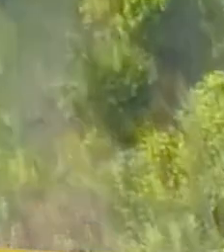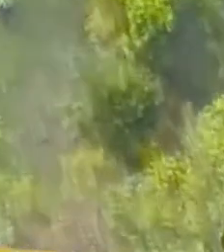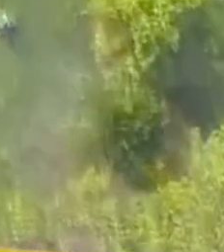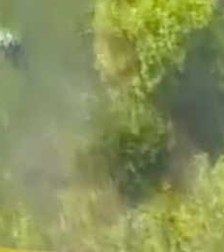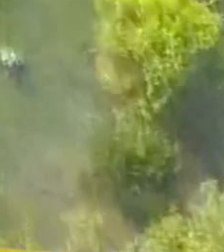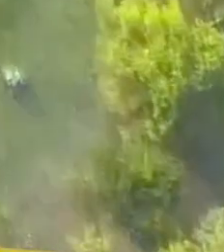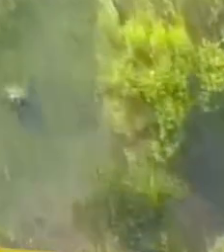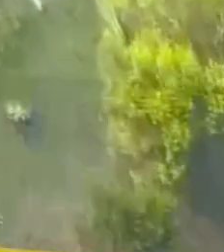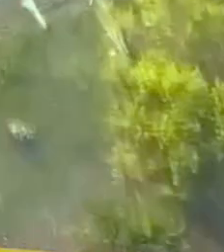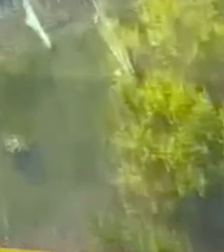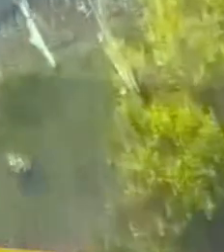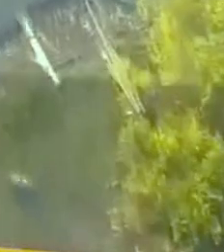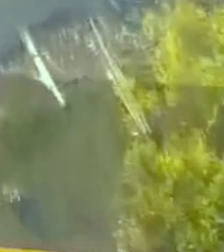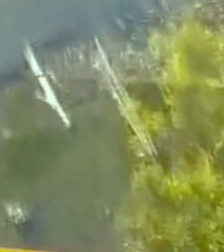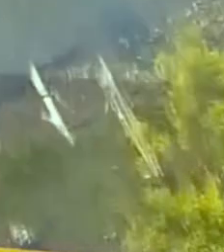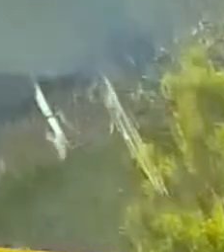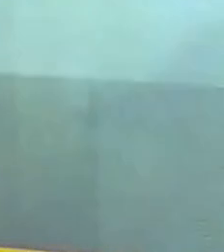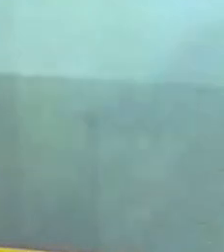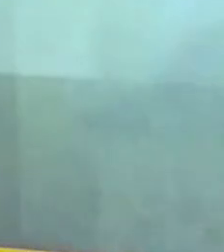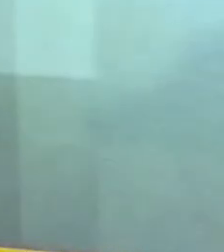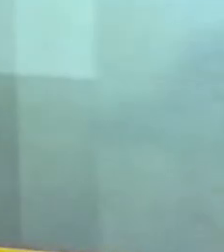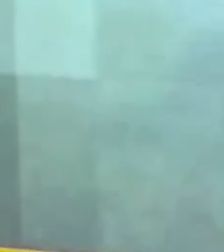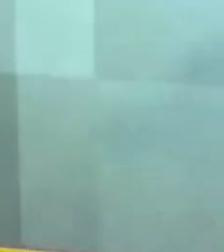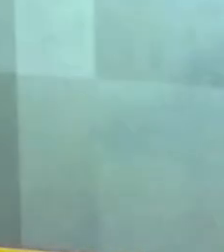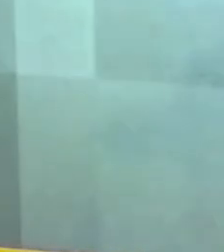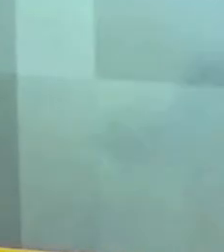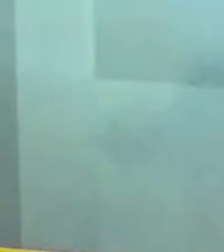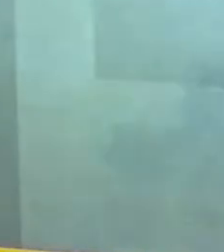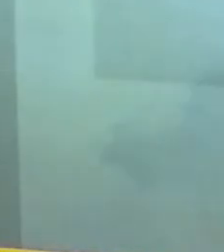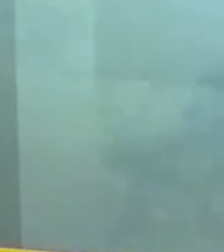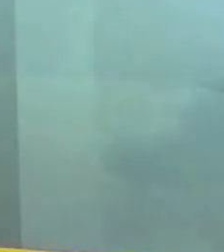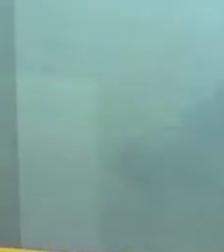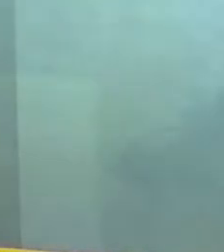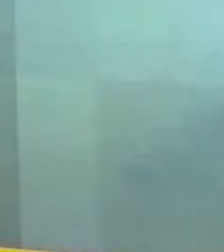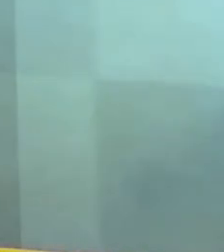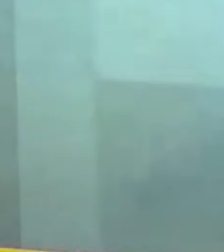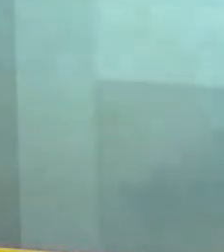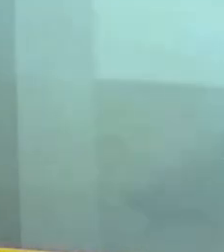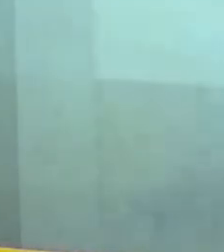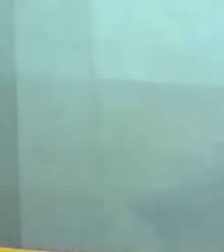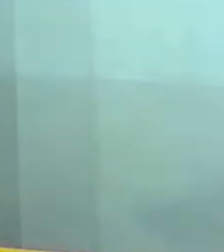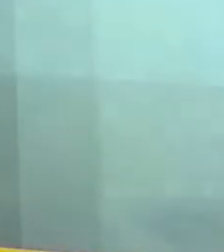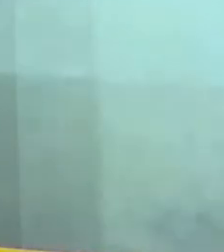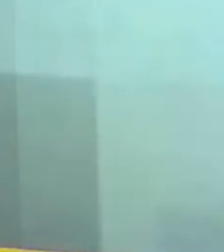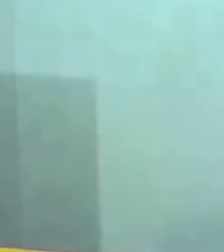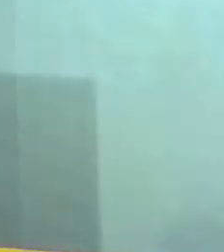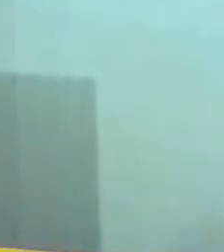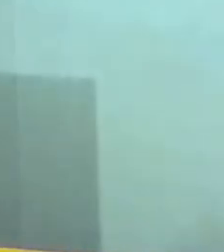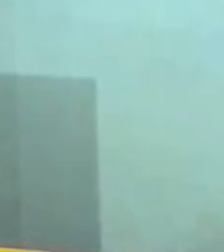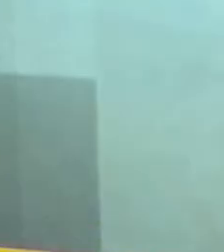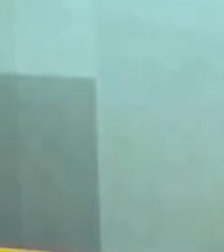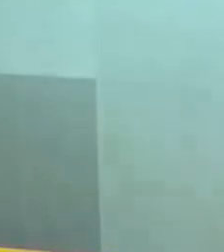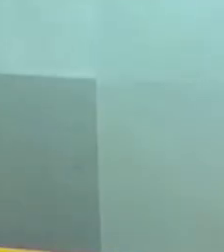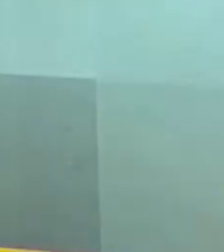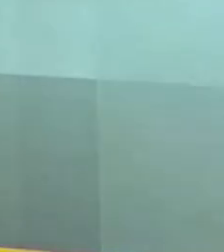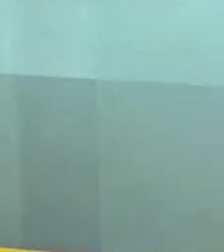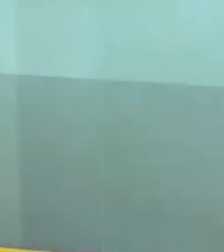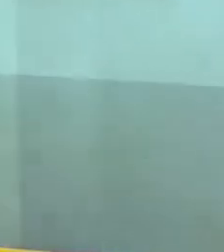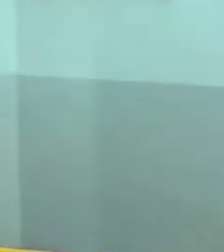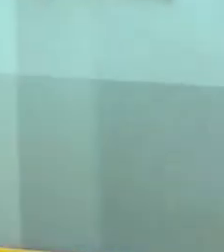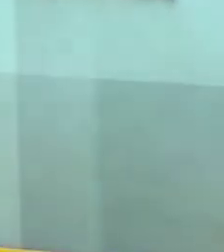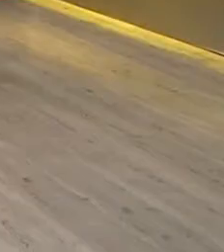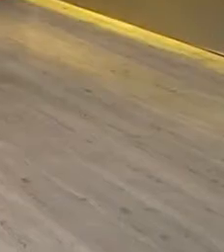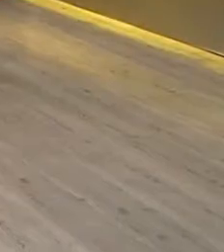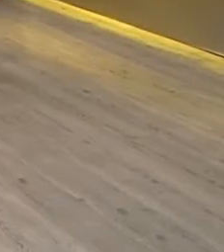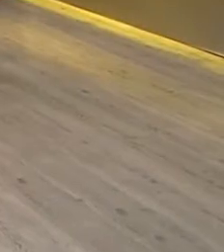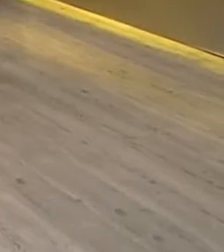Y el Kuyakanaka, Ukanakano, ya tuve una caja. Esta fue la información en este segmento intercultural. Buen inicio de semana para todos los televidentes. De